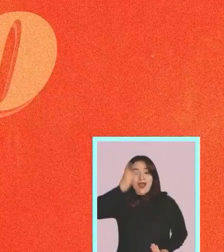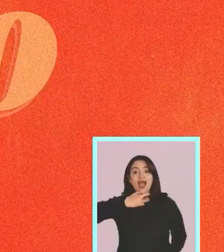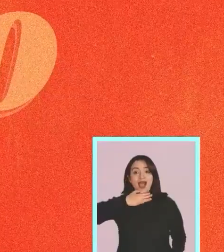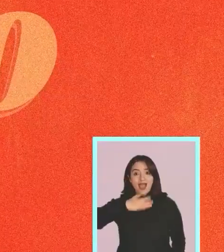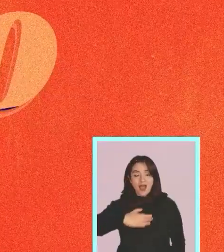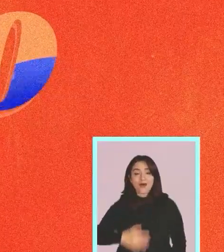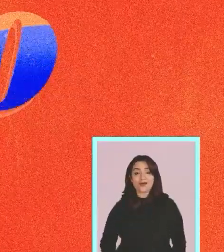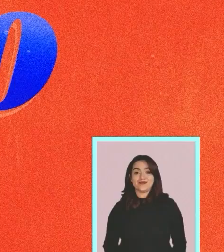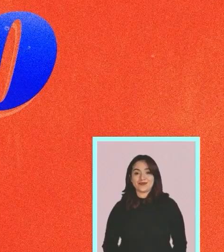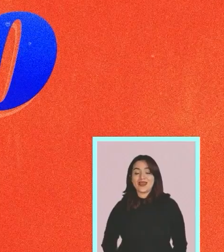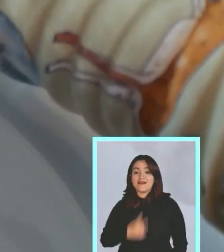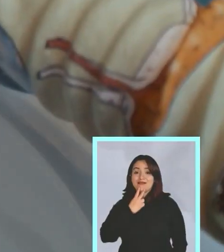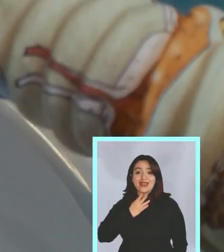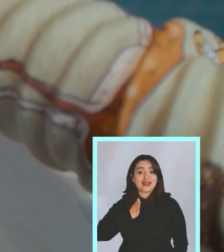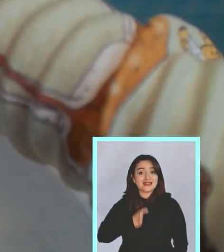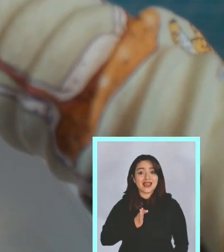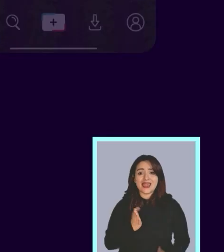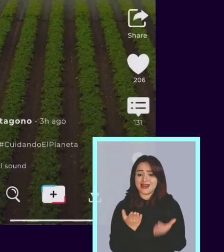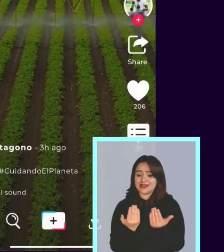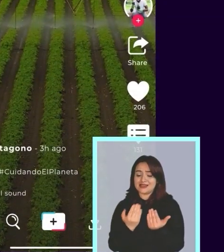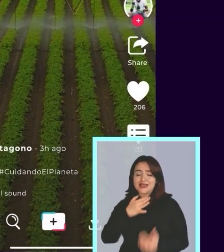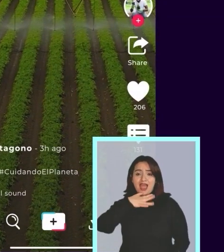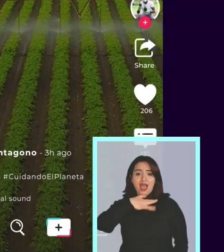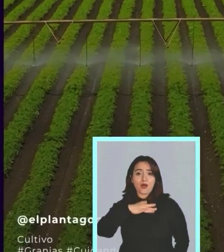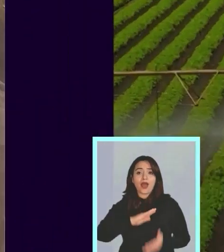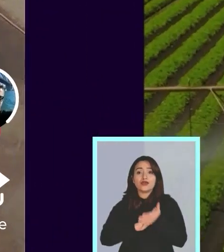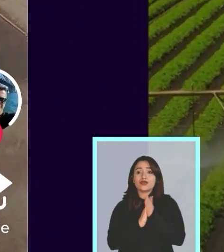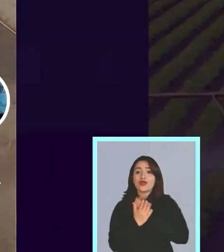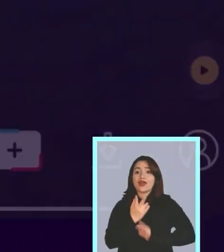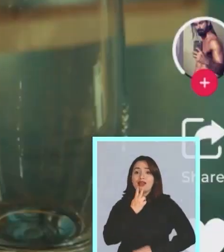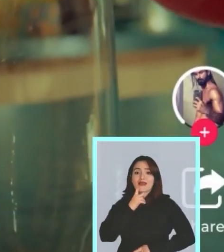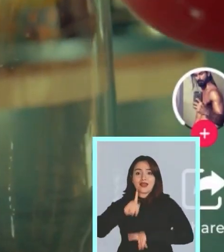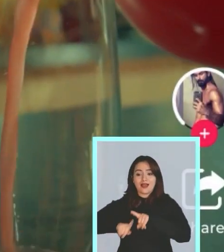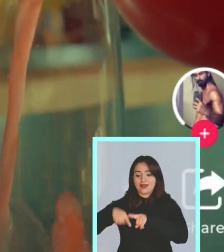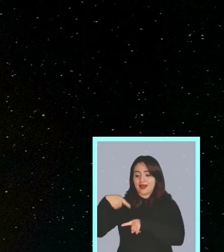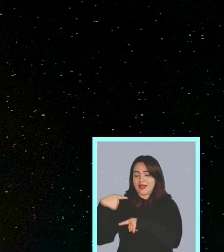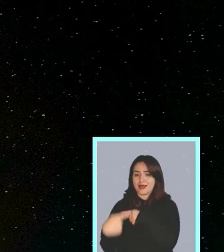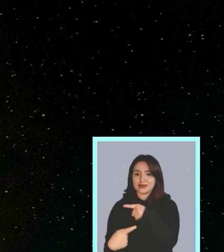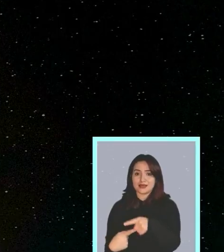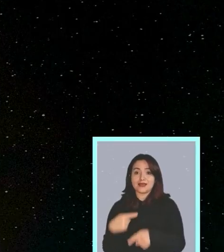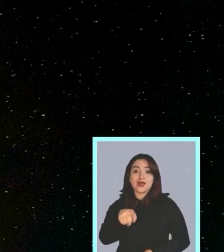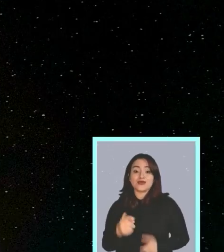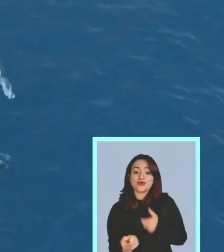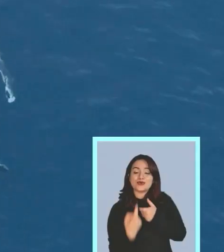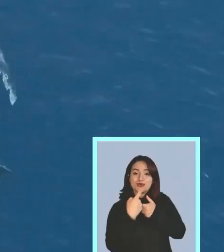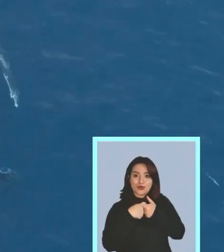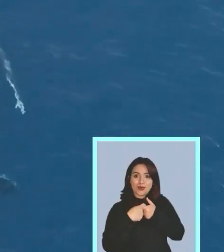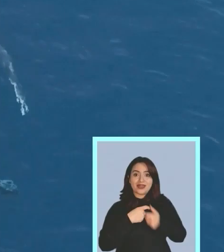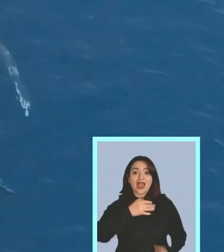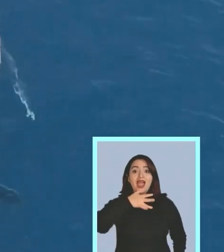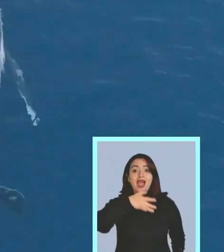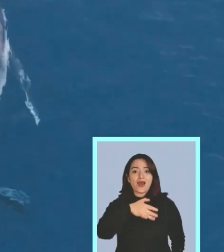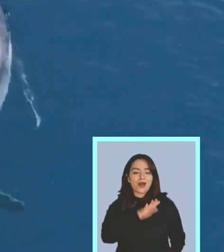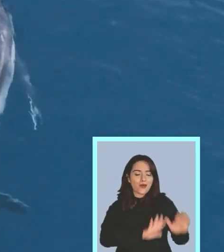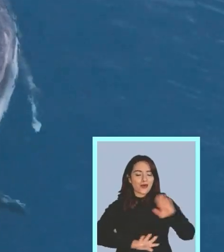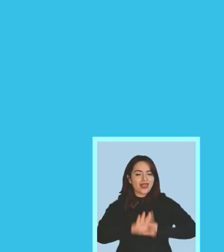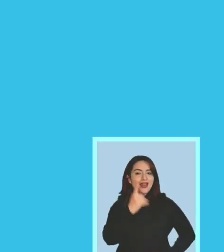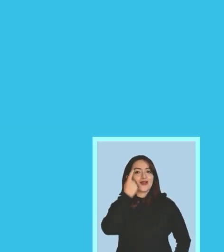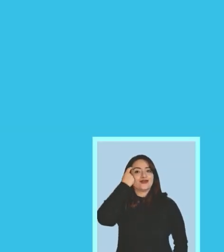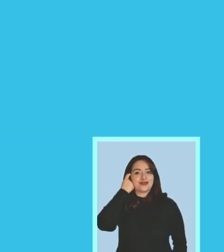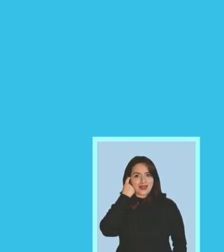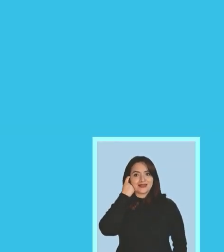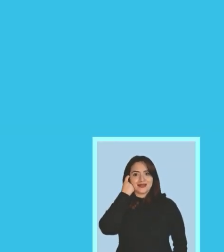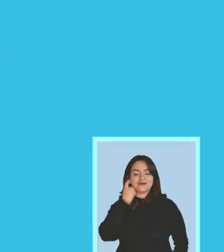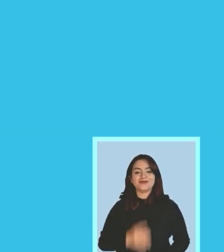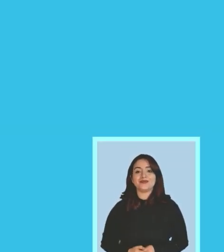damos cuenta de que estamos hechos de agua y tenemos conciencia que del agua depende nuestra existencia y la de toda la vida en la tierra y su descendencia. Súmate al